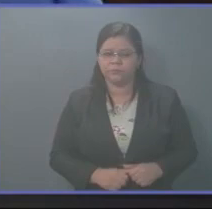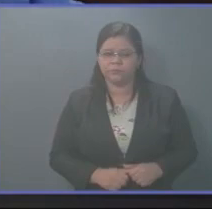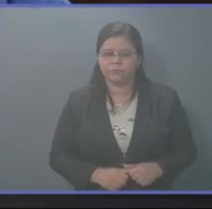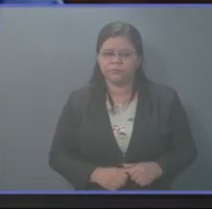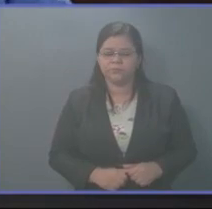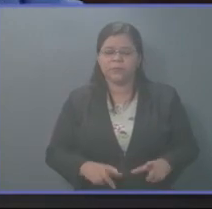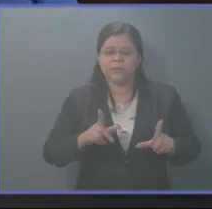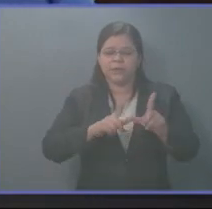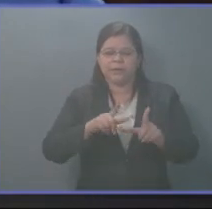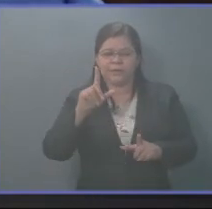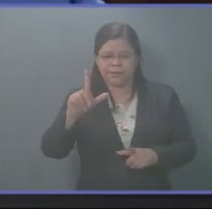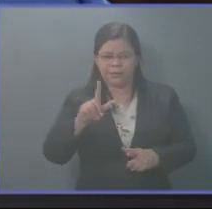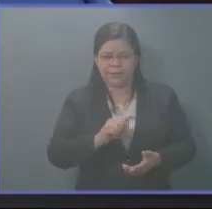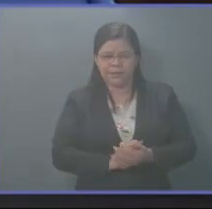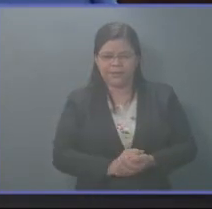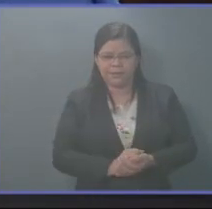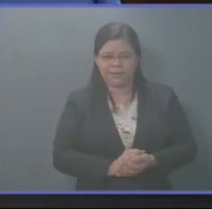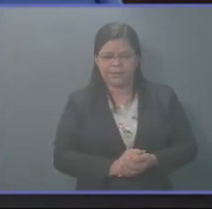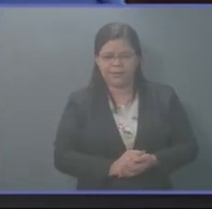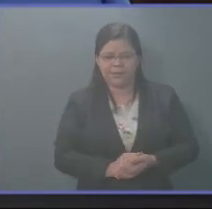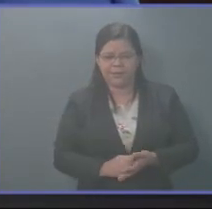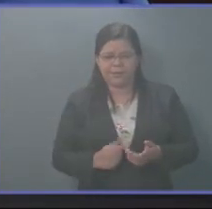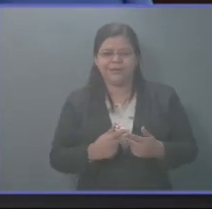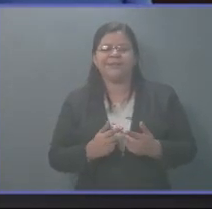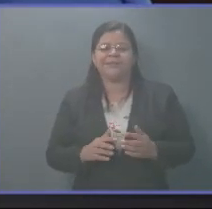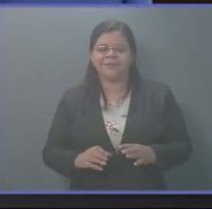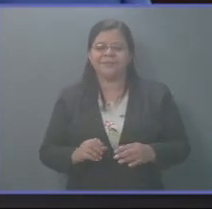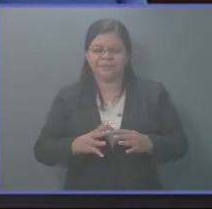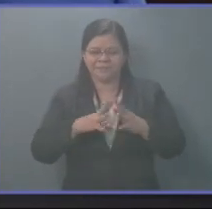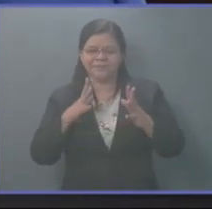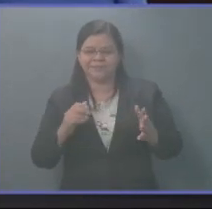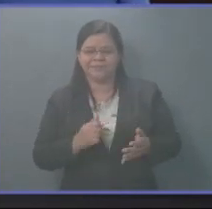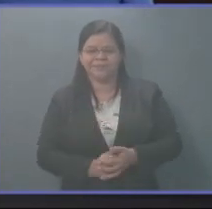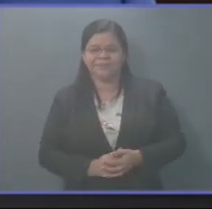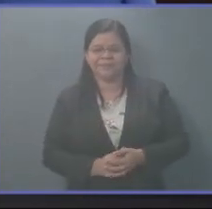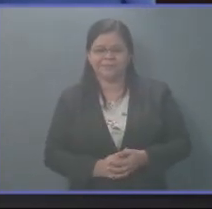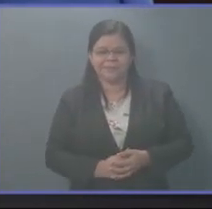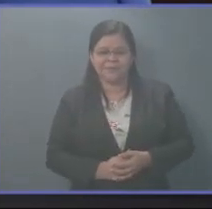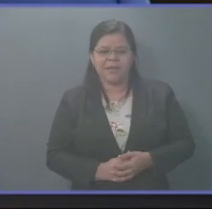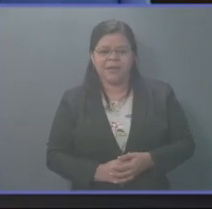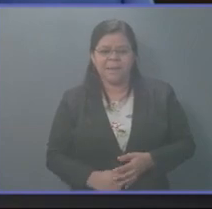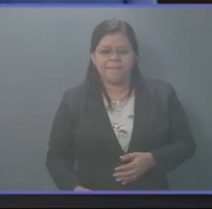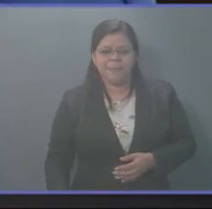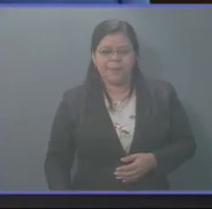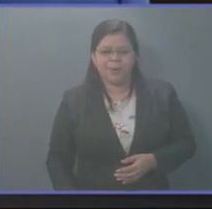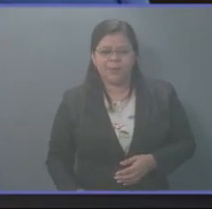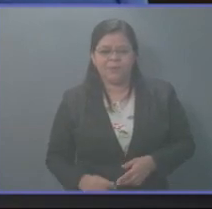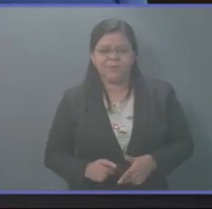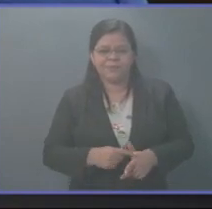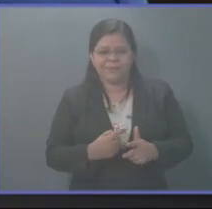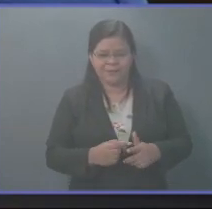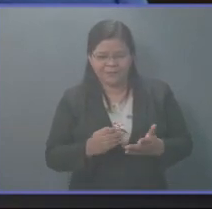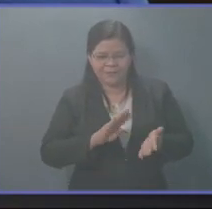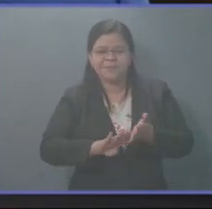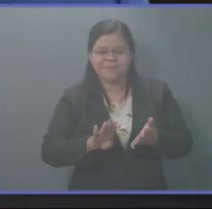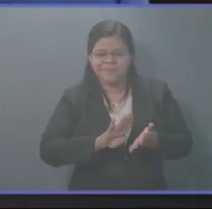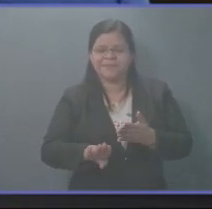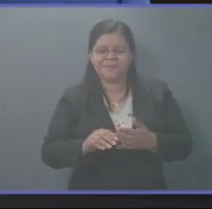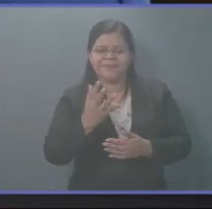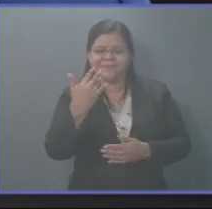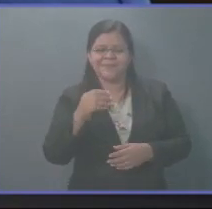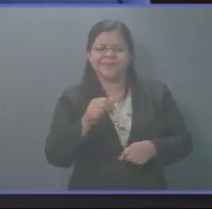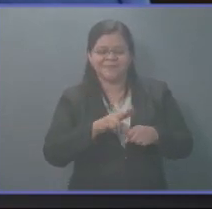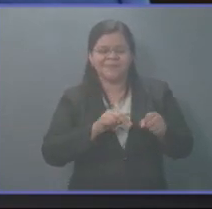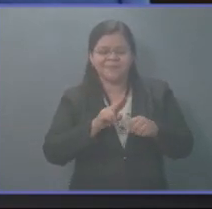Literal L, aparatos mecánicos de diversión grandes movidos a motor, cada uno pagarán $15. Literal